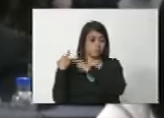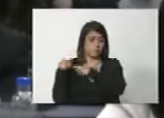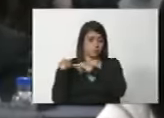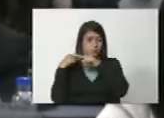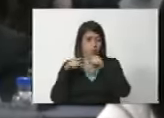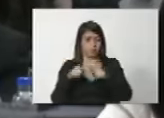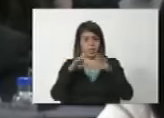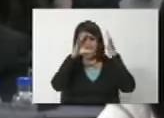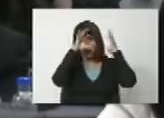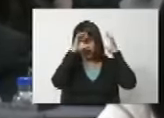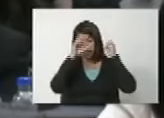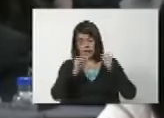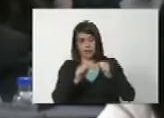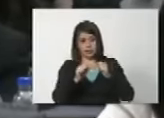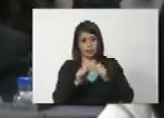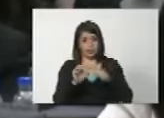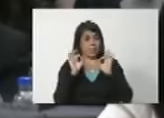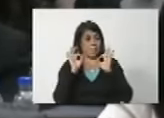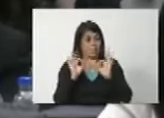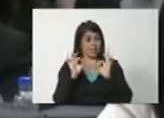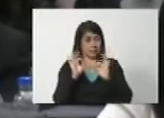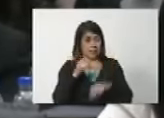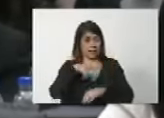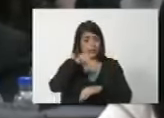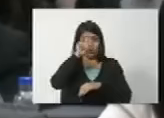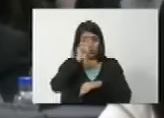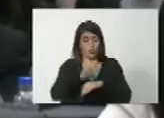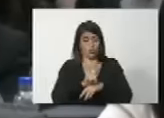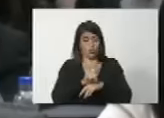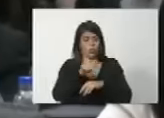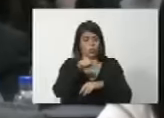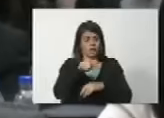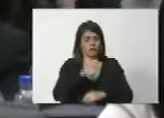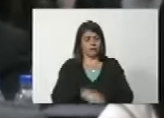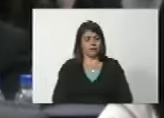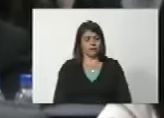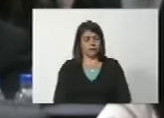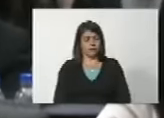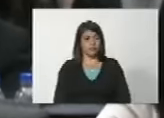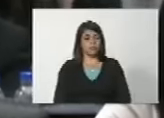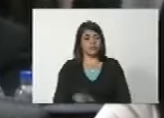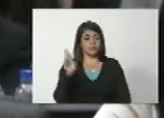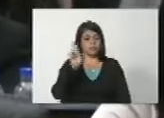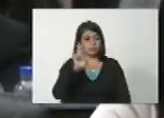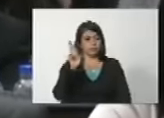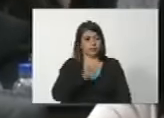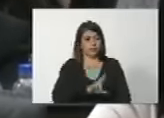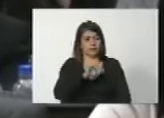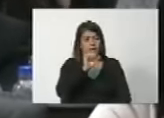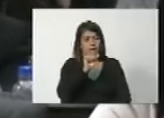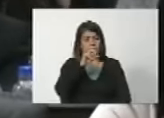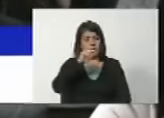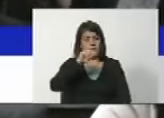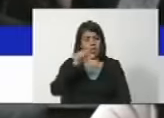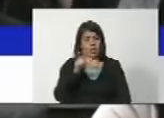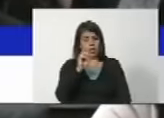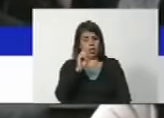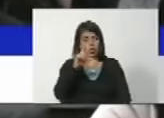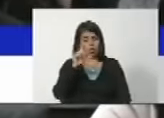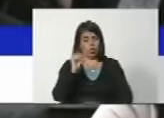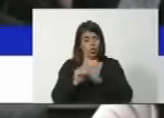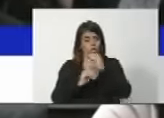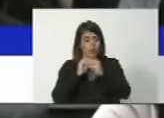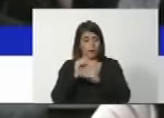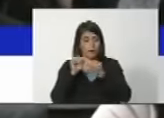representarnos como embajadora extraordinaria y plenipotenciaria ante la República de Angola, con